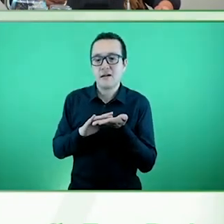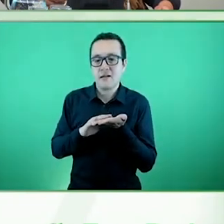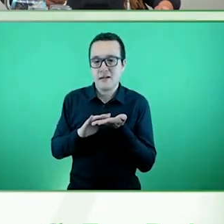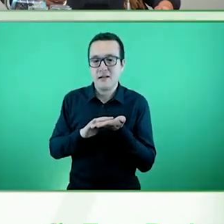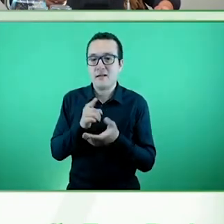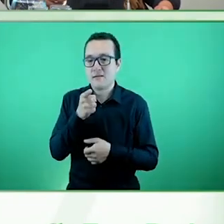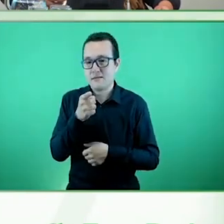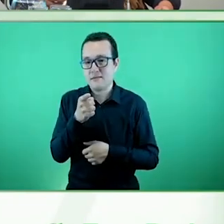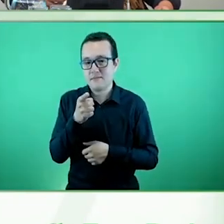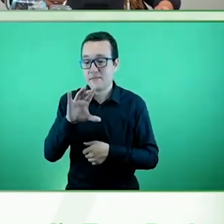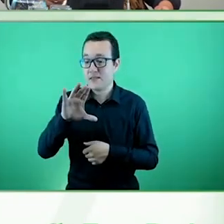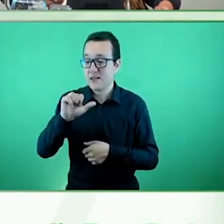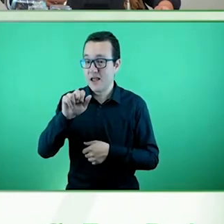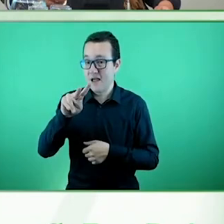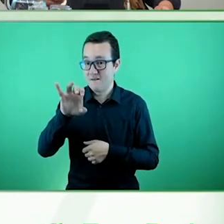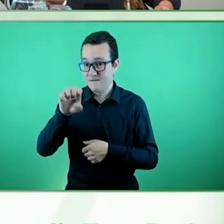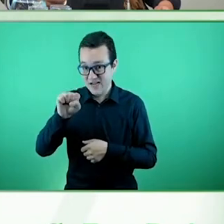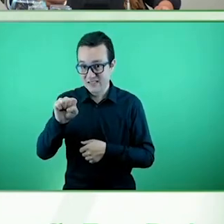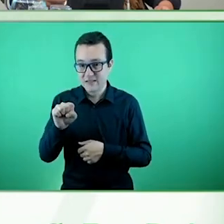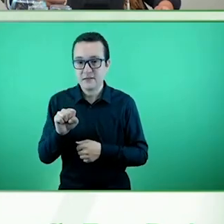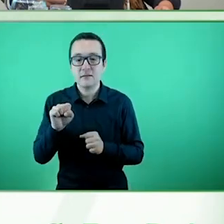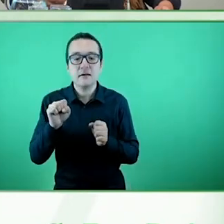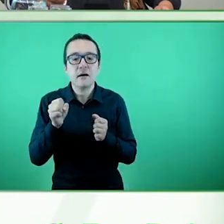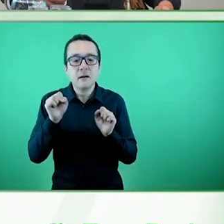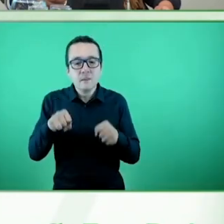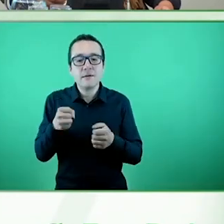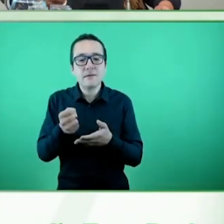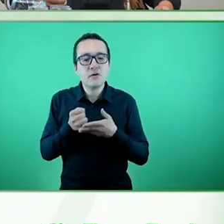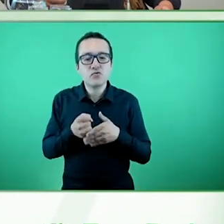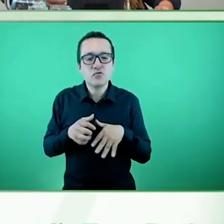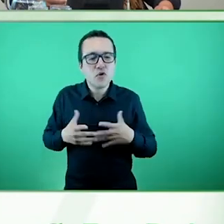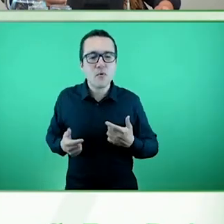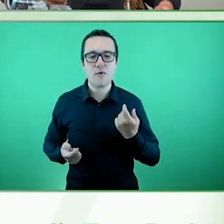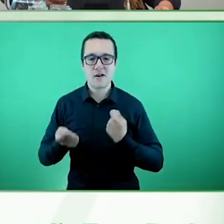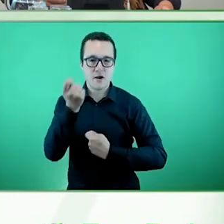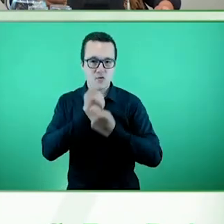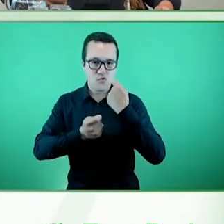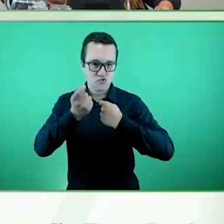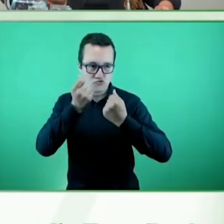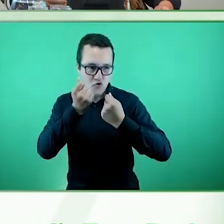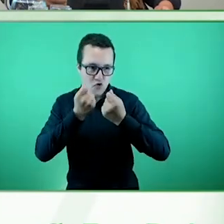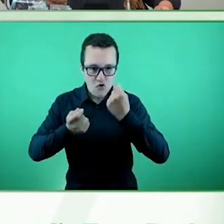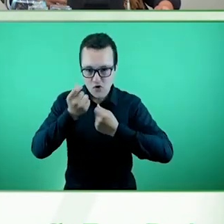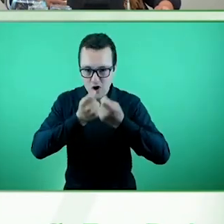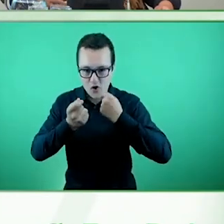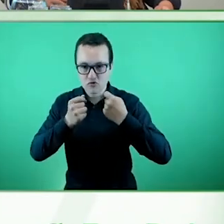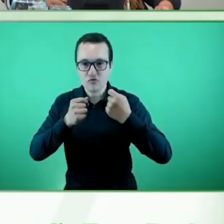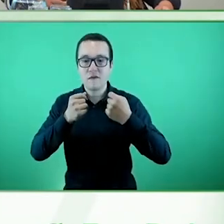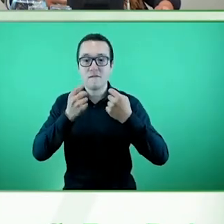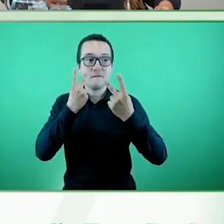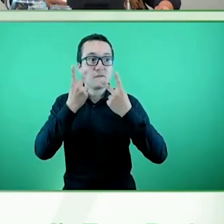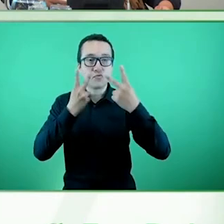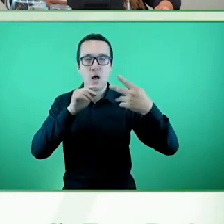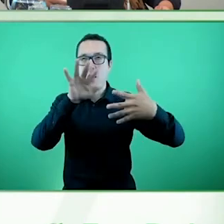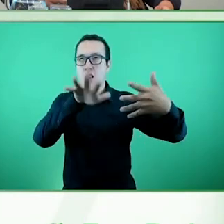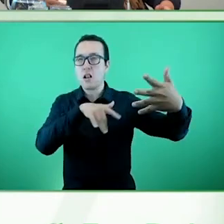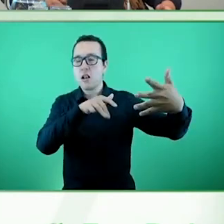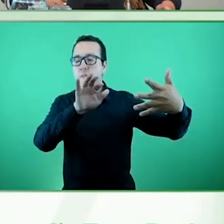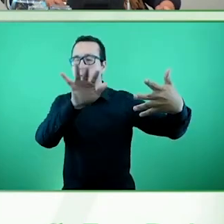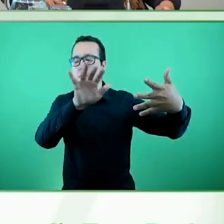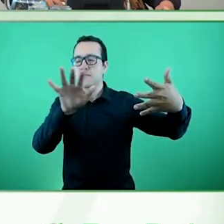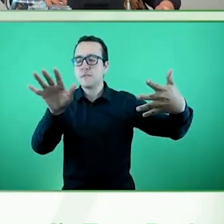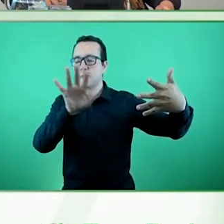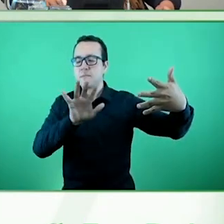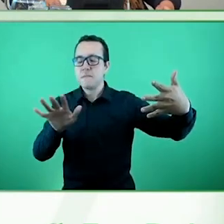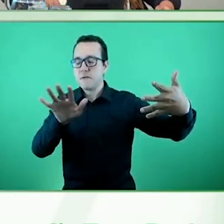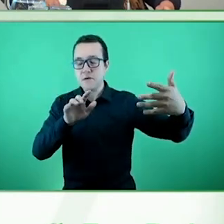permite, cierto, generar modelos de negocio, pero es muy visual. Entonces lo traspasamos a un formato que es mucho más